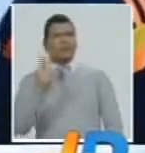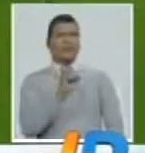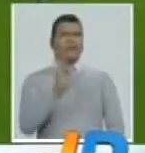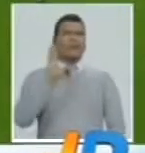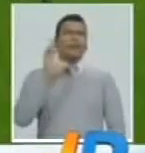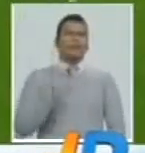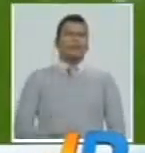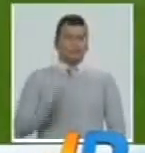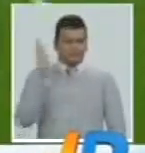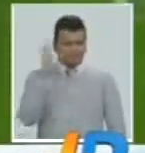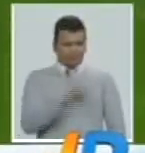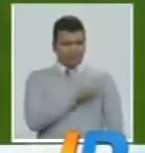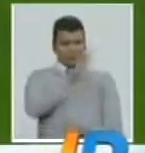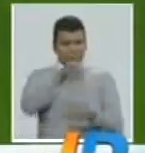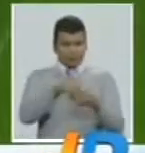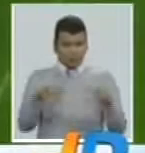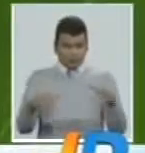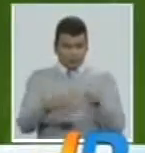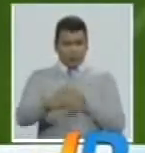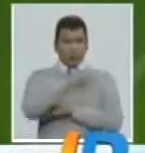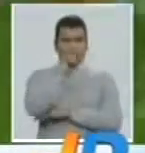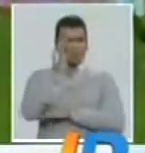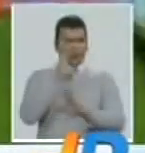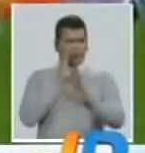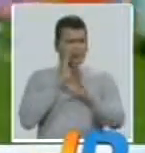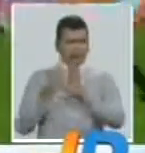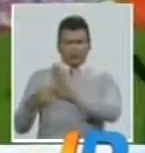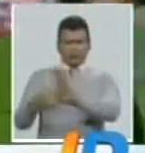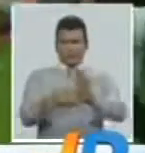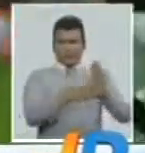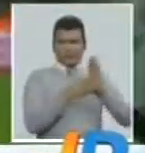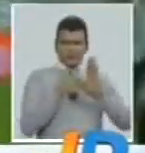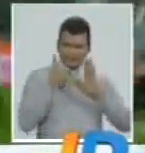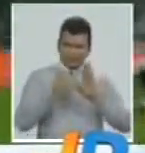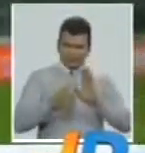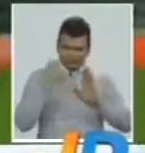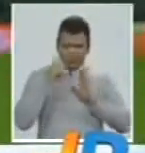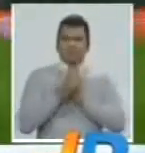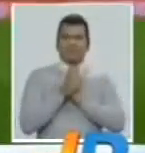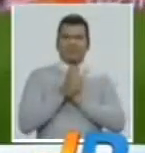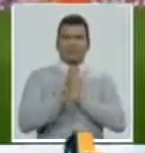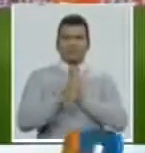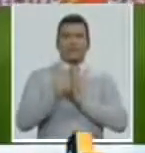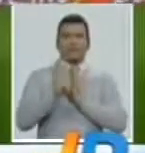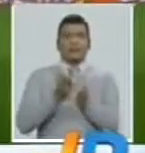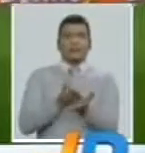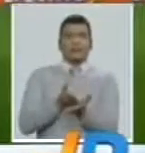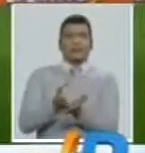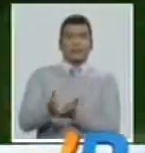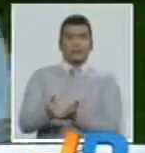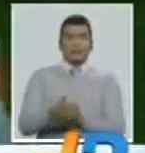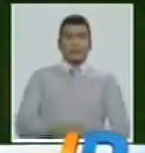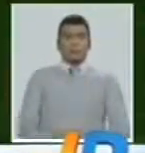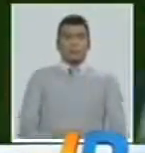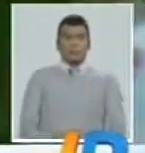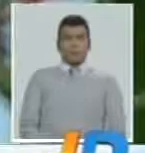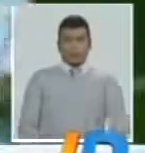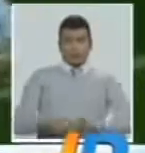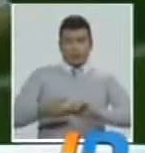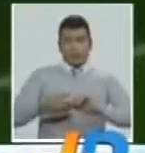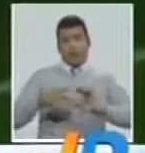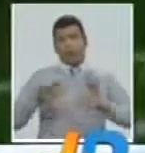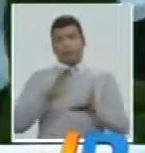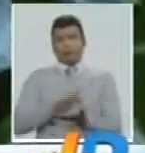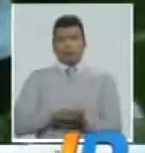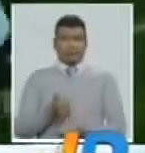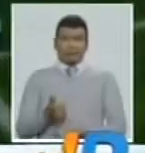así. Ahora que estamos en la selección, queremos siempre demostrar para qué estamos y creo que no es fácil, ¿no? Llegar a